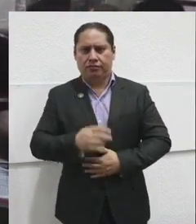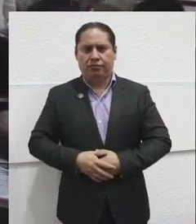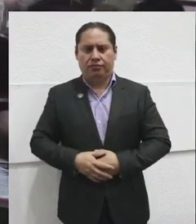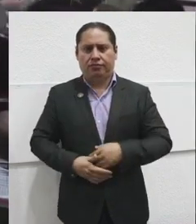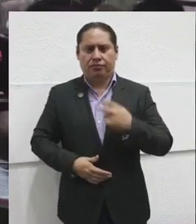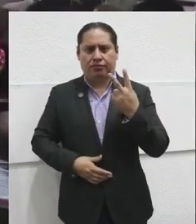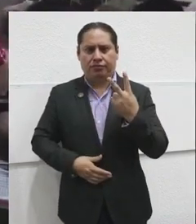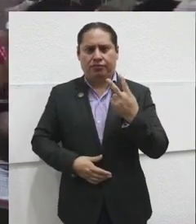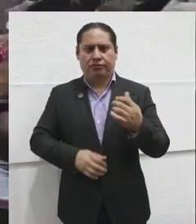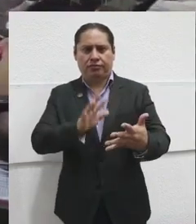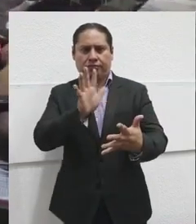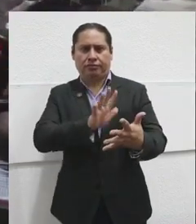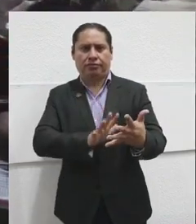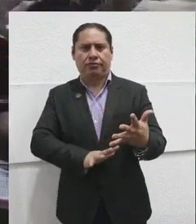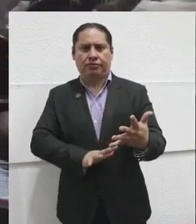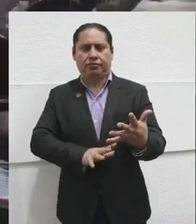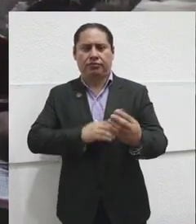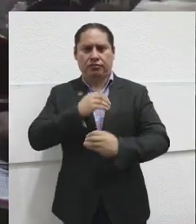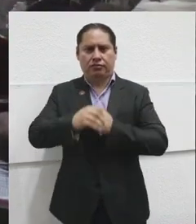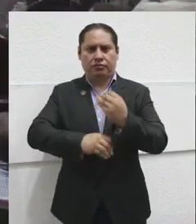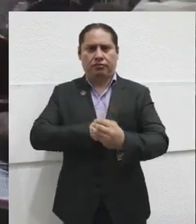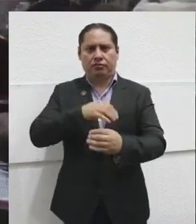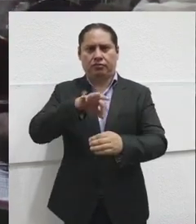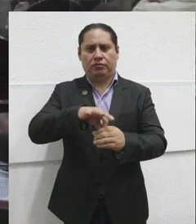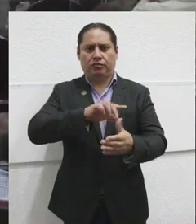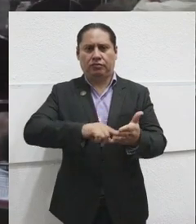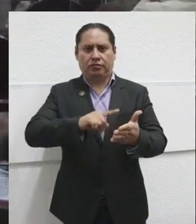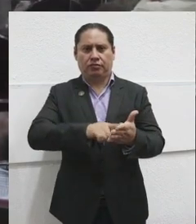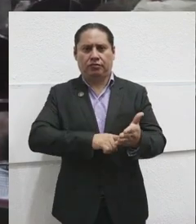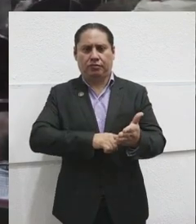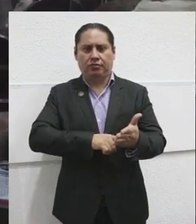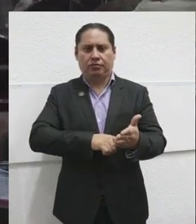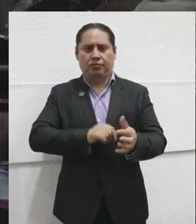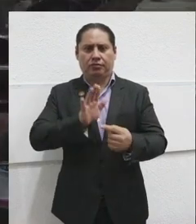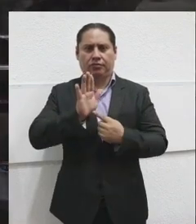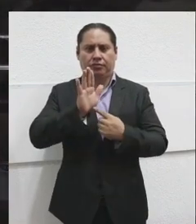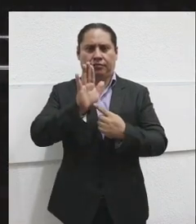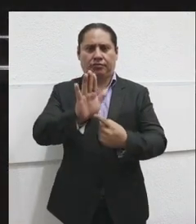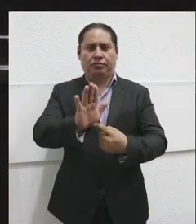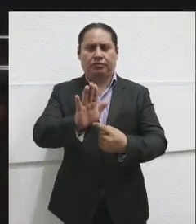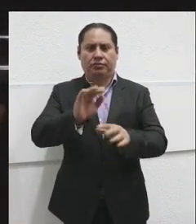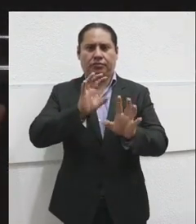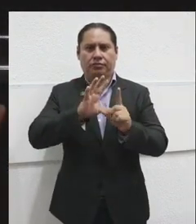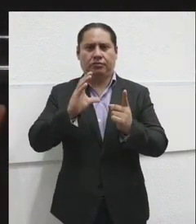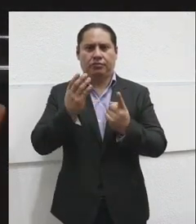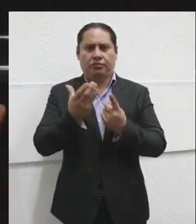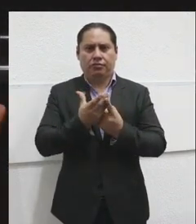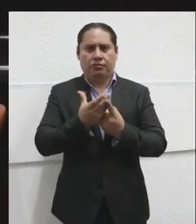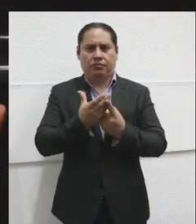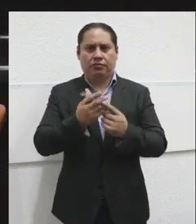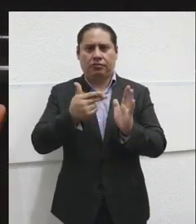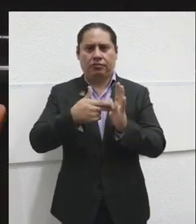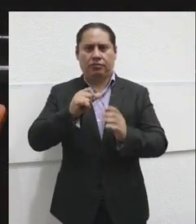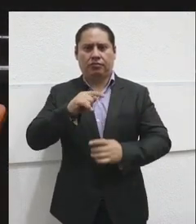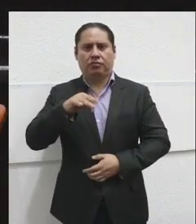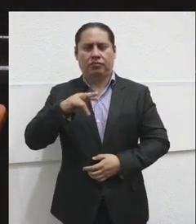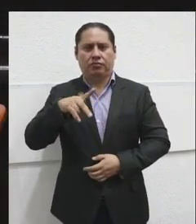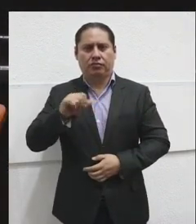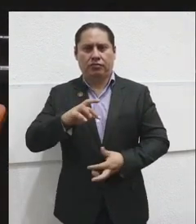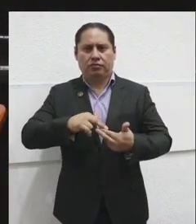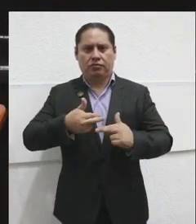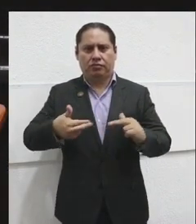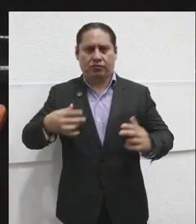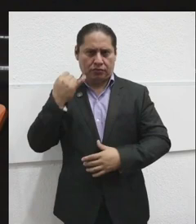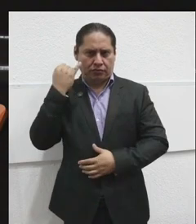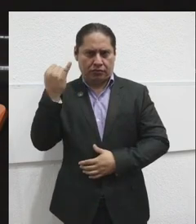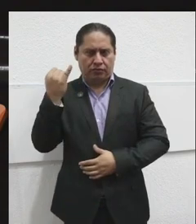2022. Lectura, discusión y votación del dictamen que presenta la Comisión de Hacienda relativo a